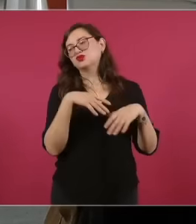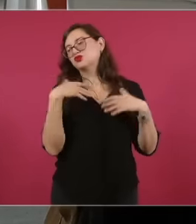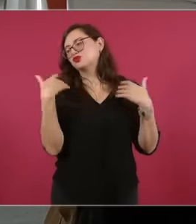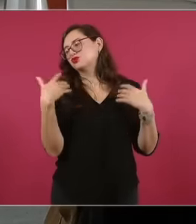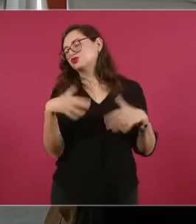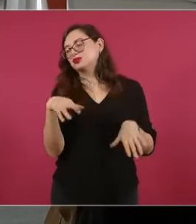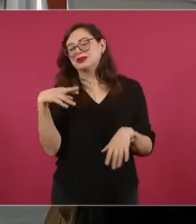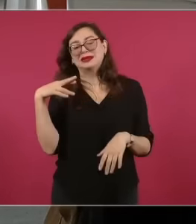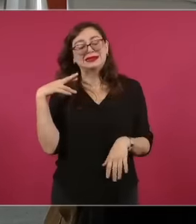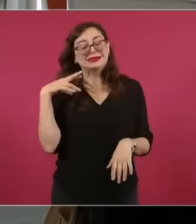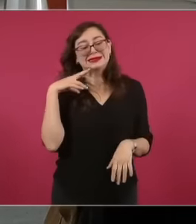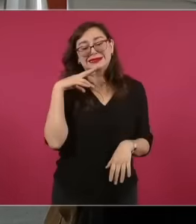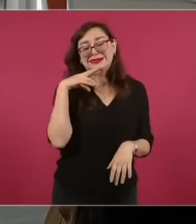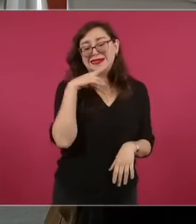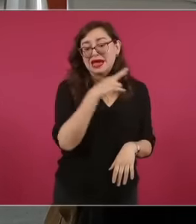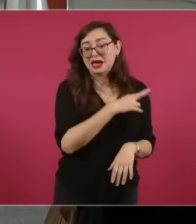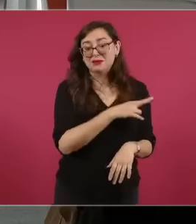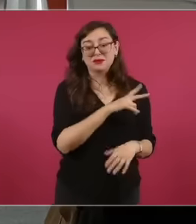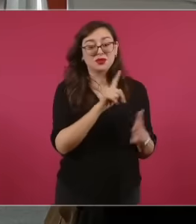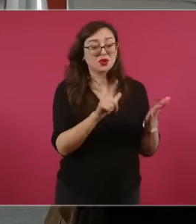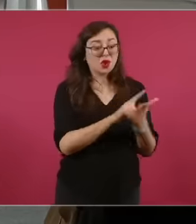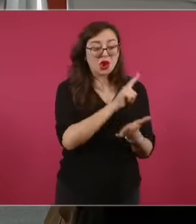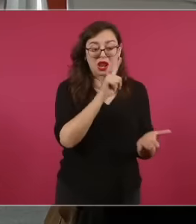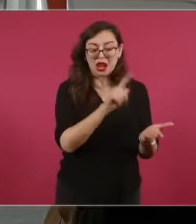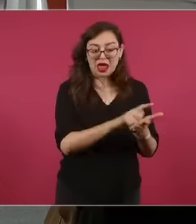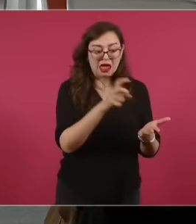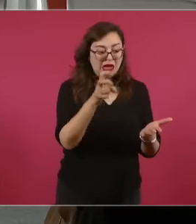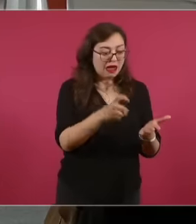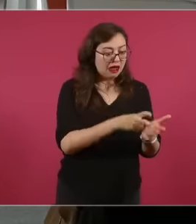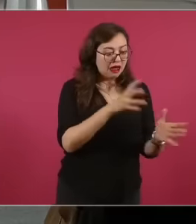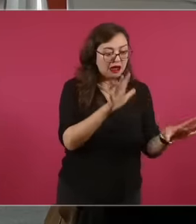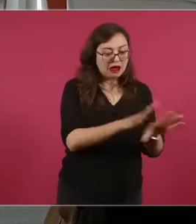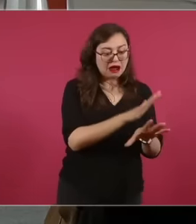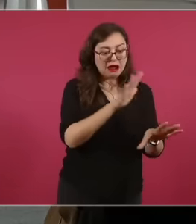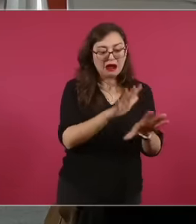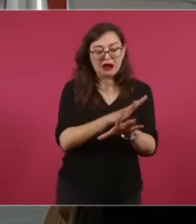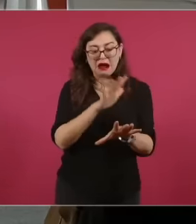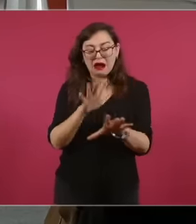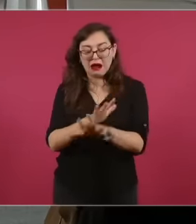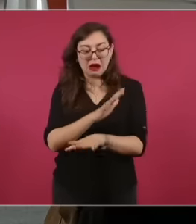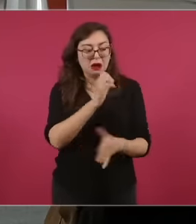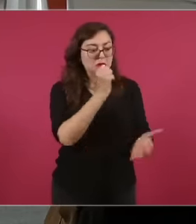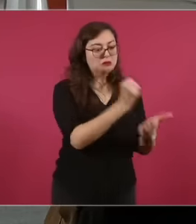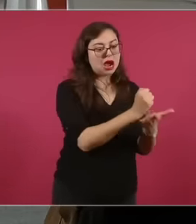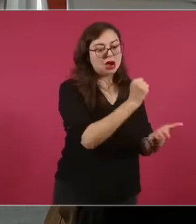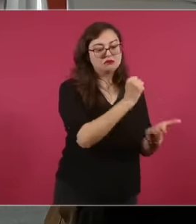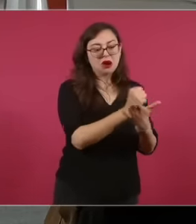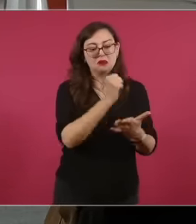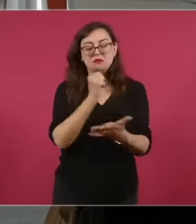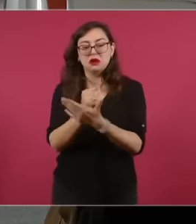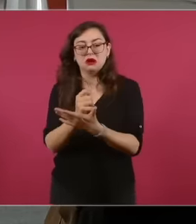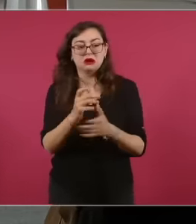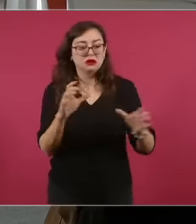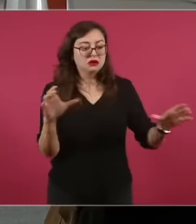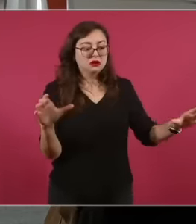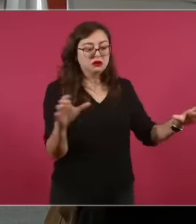del gobierno, sino del bloque